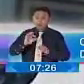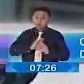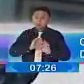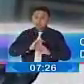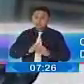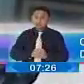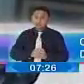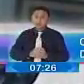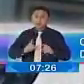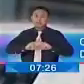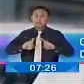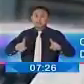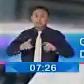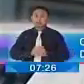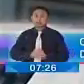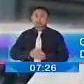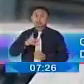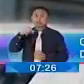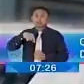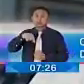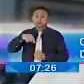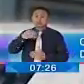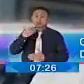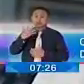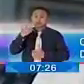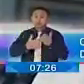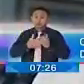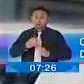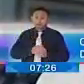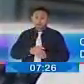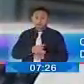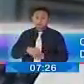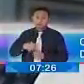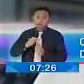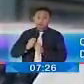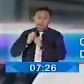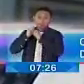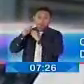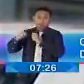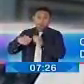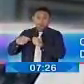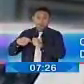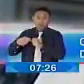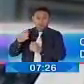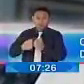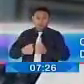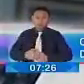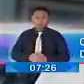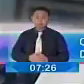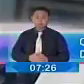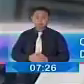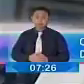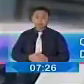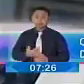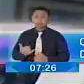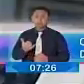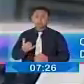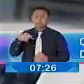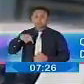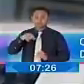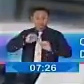ante posibles afectaciones que pudiese tener el recurso pesquero dentro del país. En ese sentido voy a ser